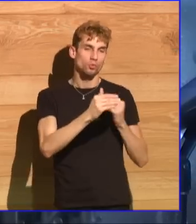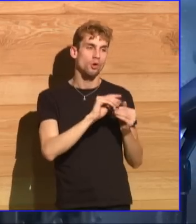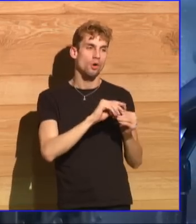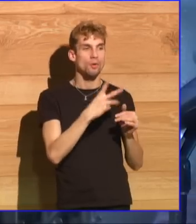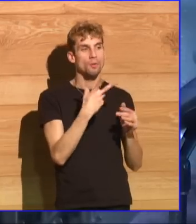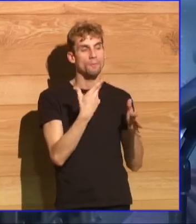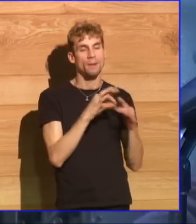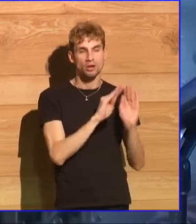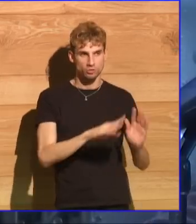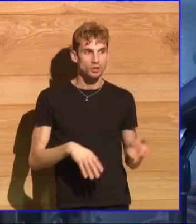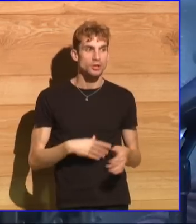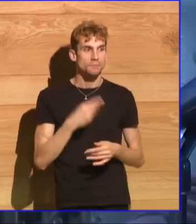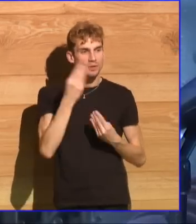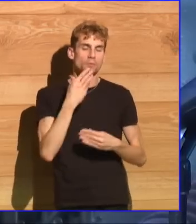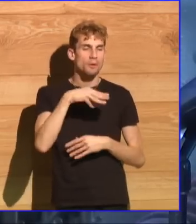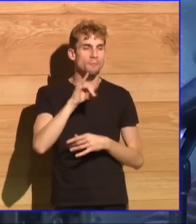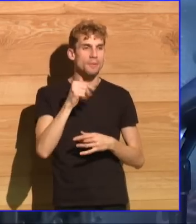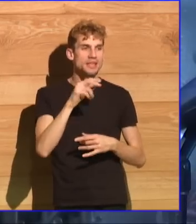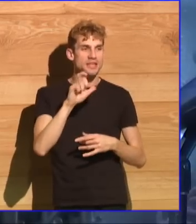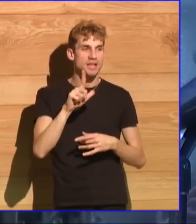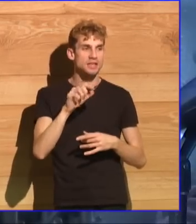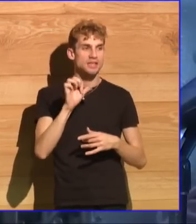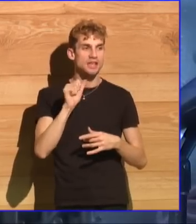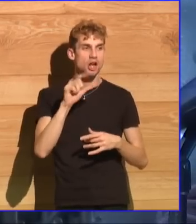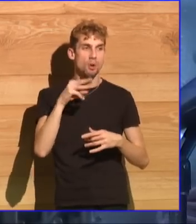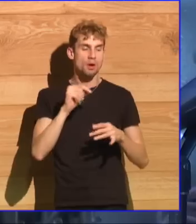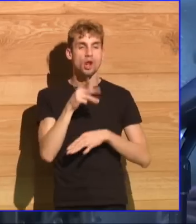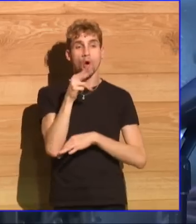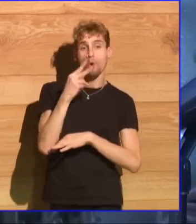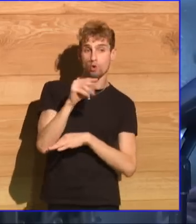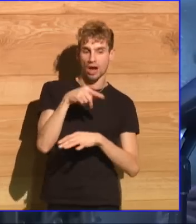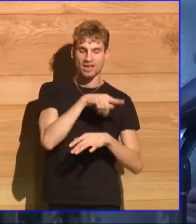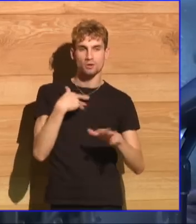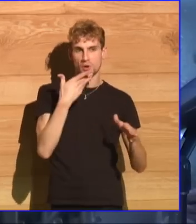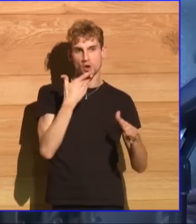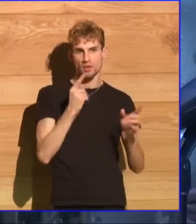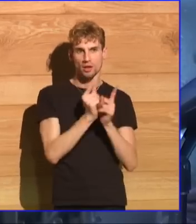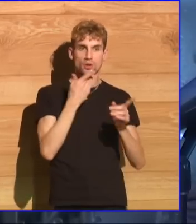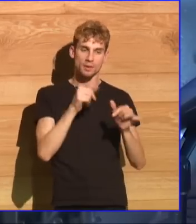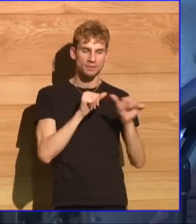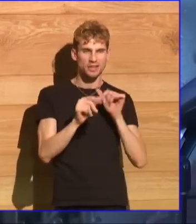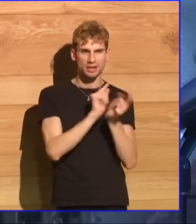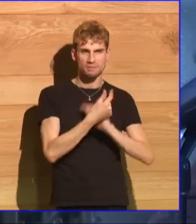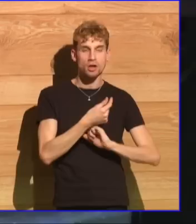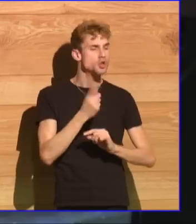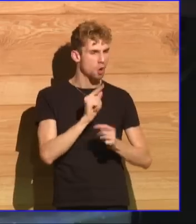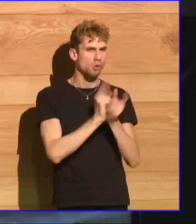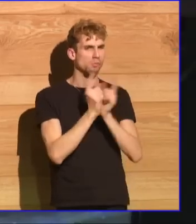Salomon en Hook, ¿no? Cuando cambiaría por primera vez. Yo creo que ahí No, es... ya ha cambiado varias